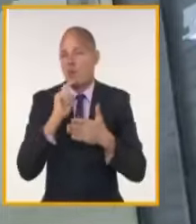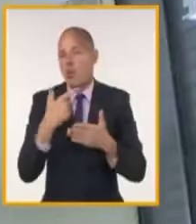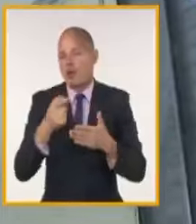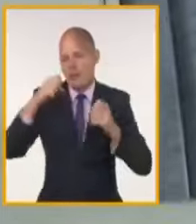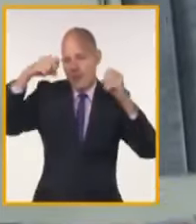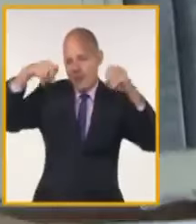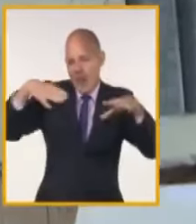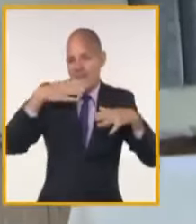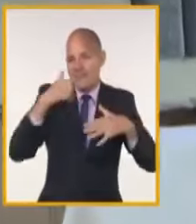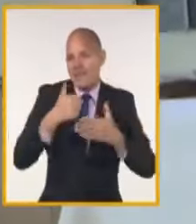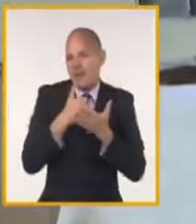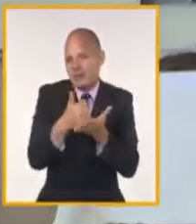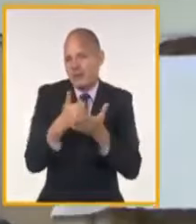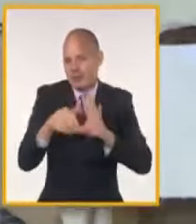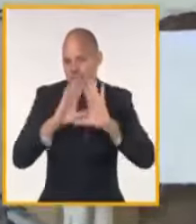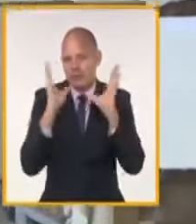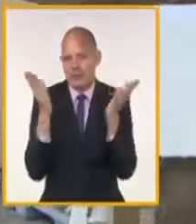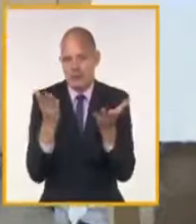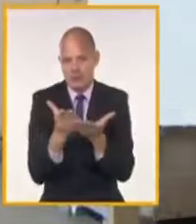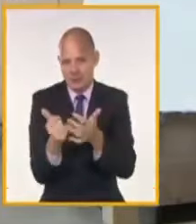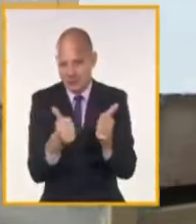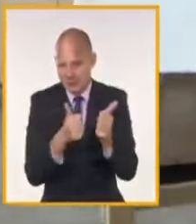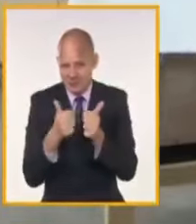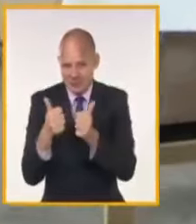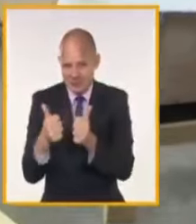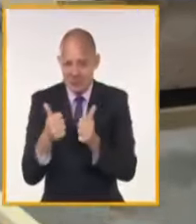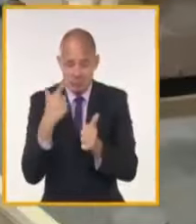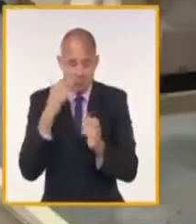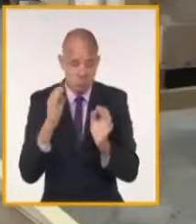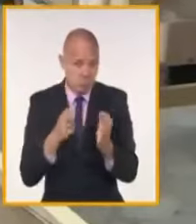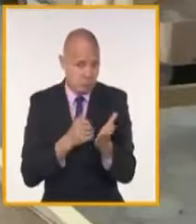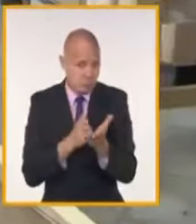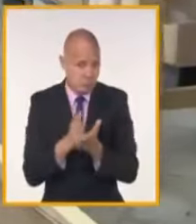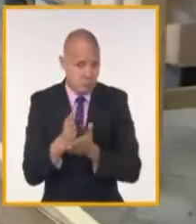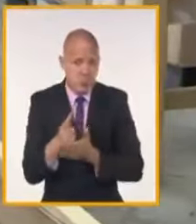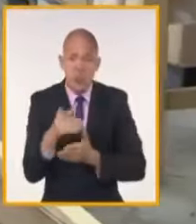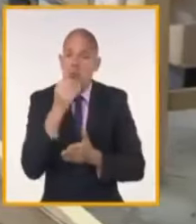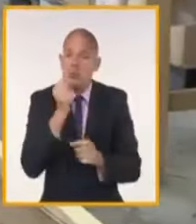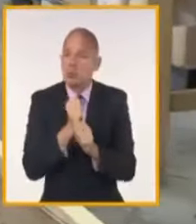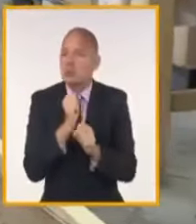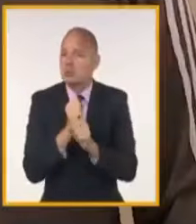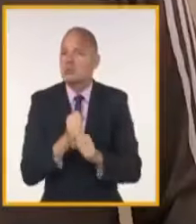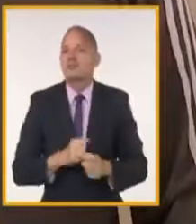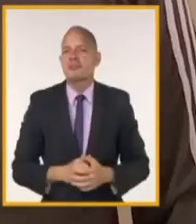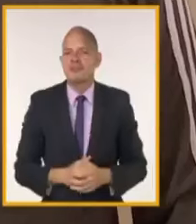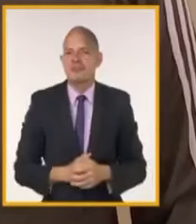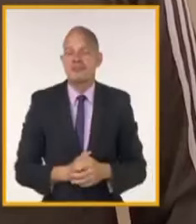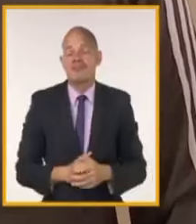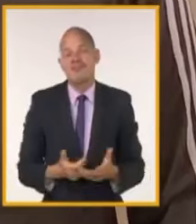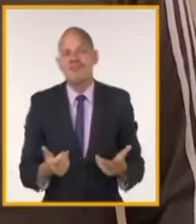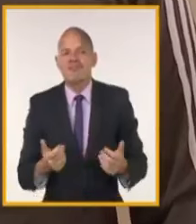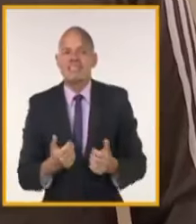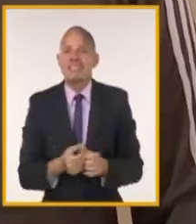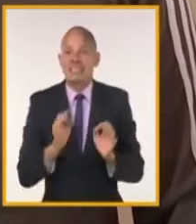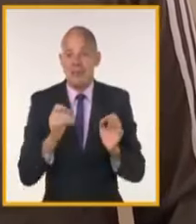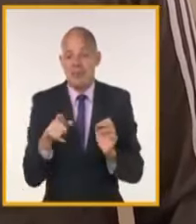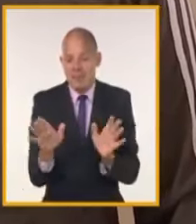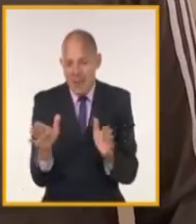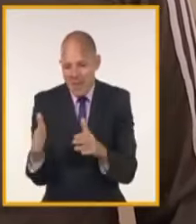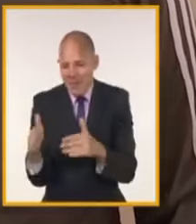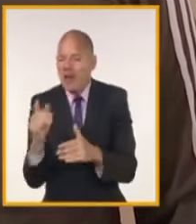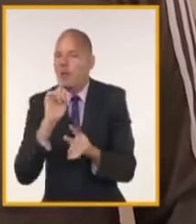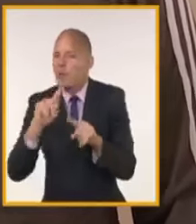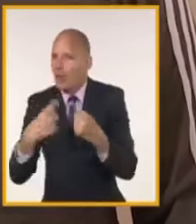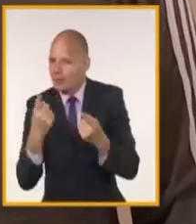al cubrimiento de demandas en líneas de producción la ventaja de la acumulación que si en un momento